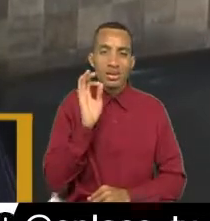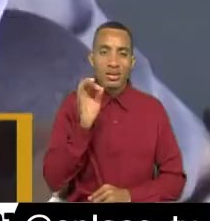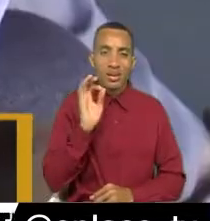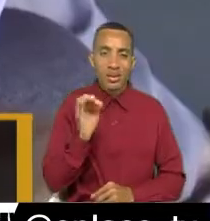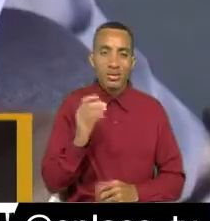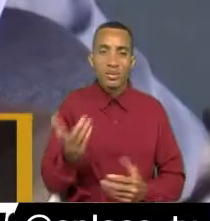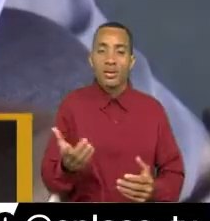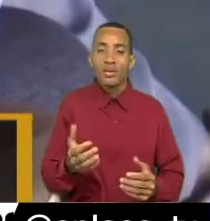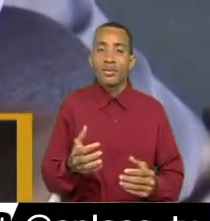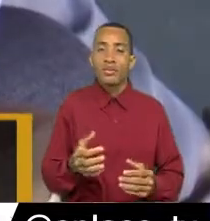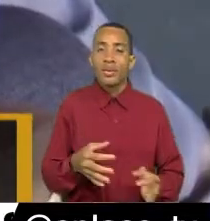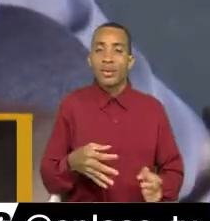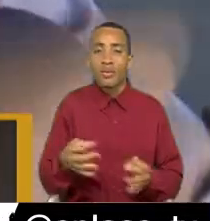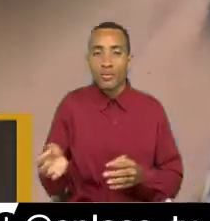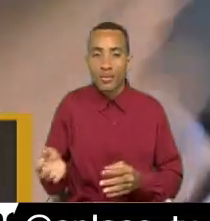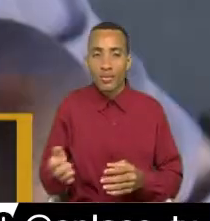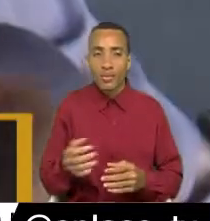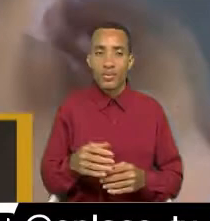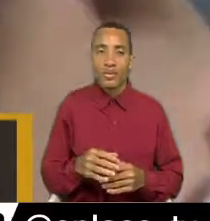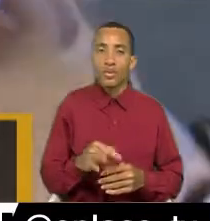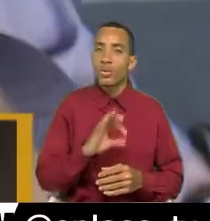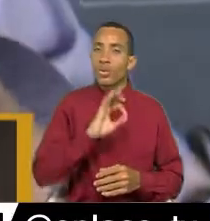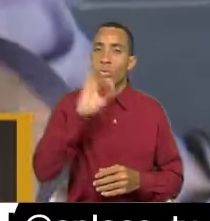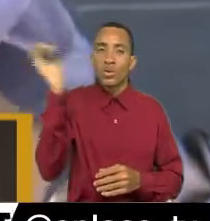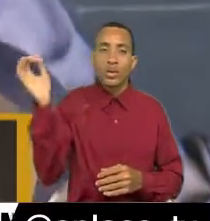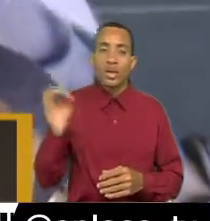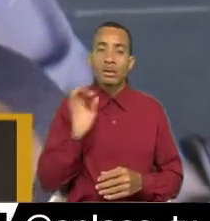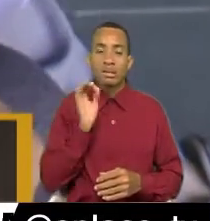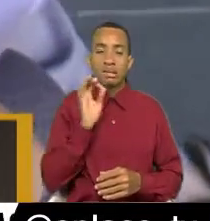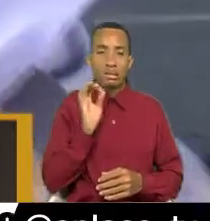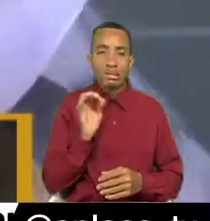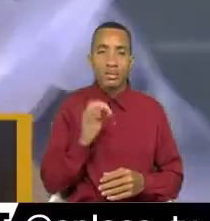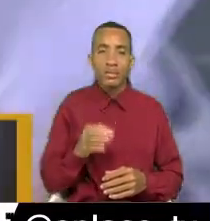cita, nunca la dan, que todo el tiempo está,